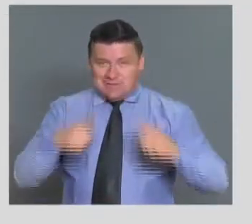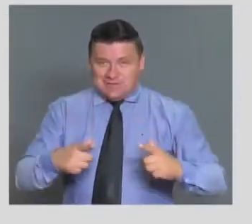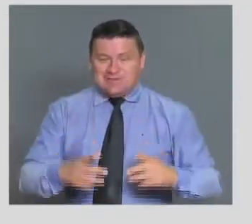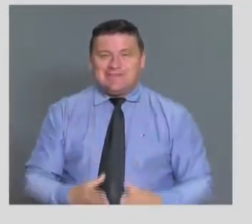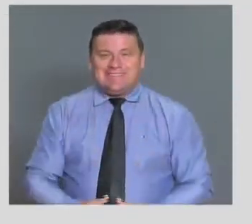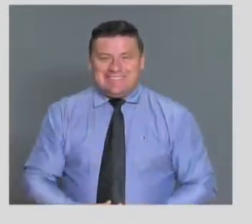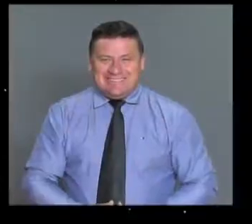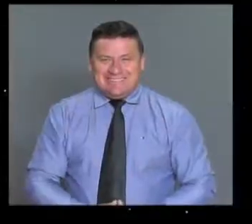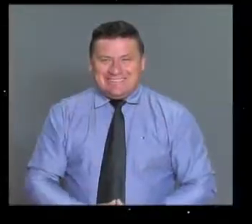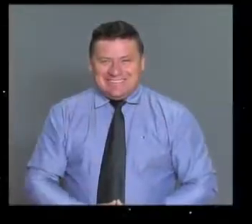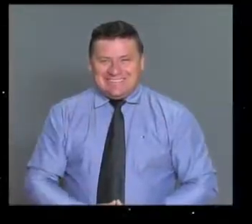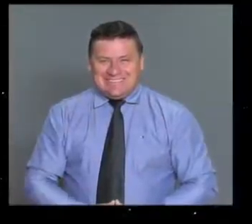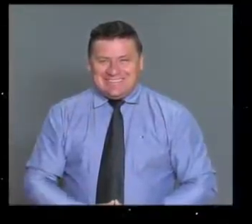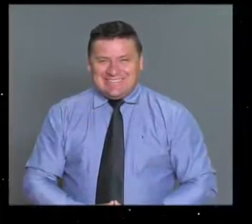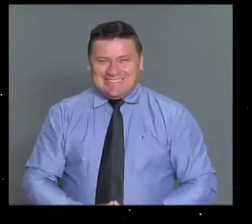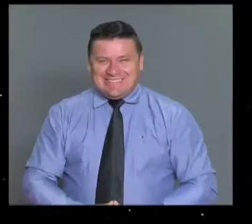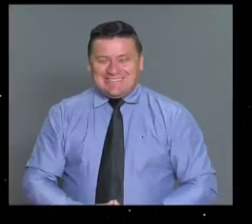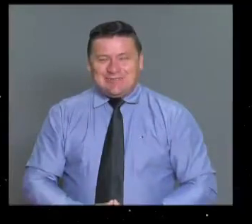pública.